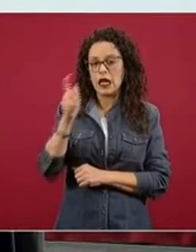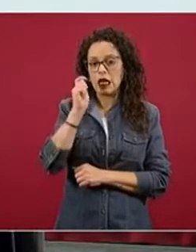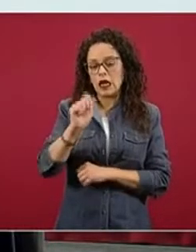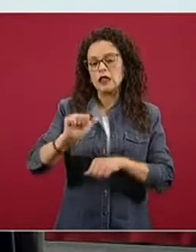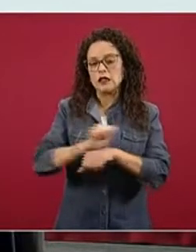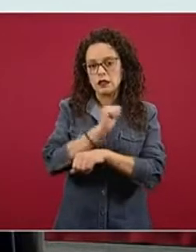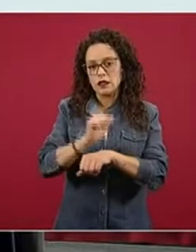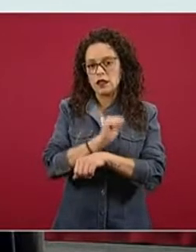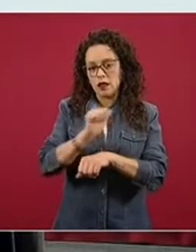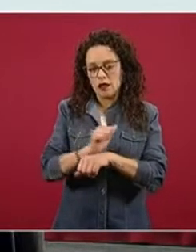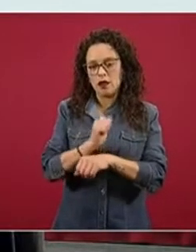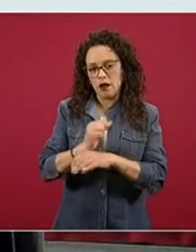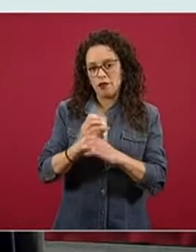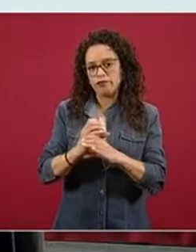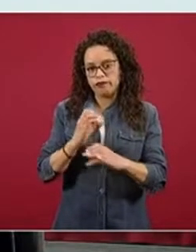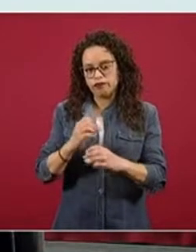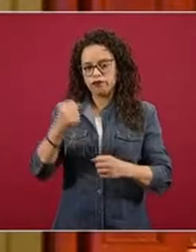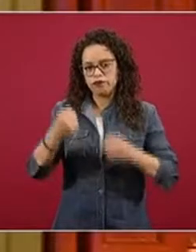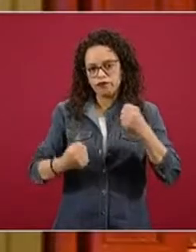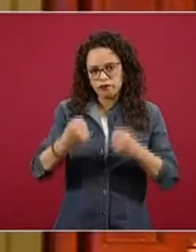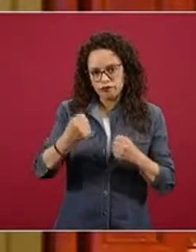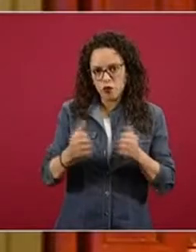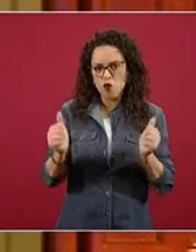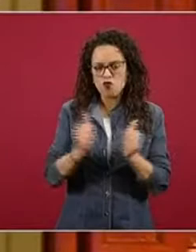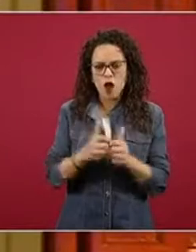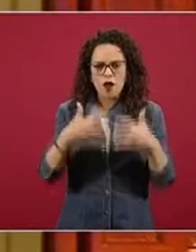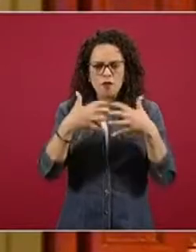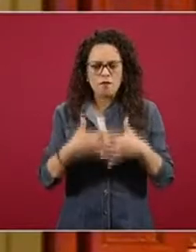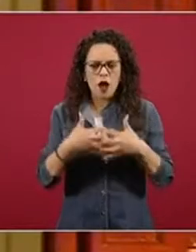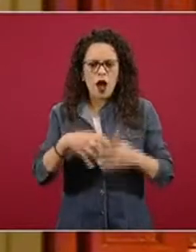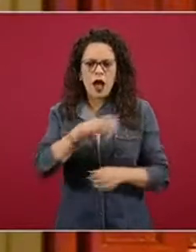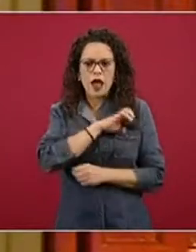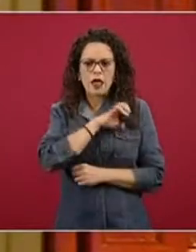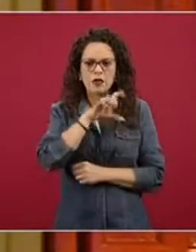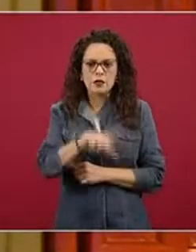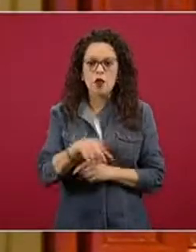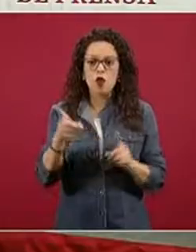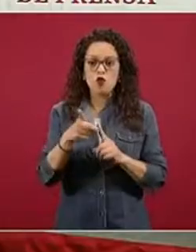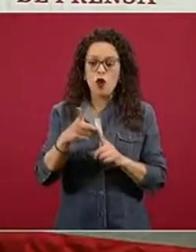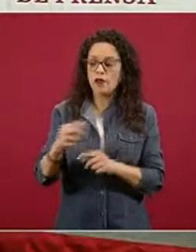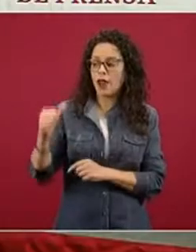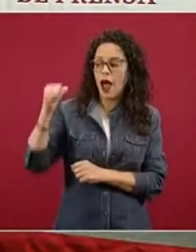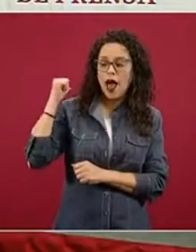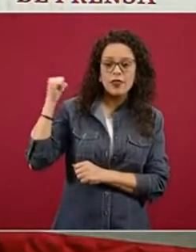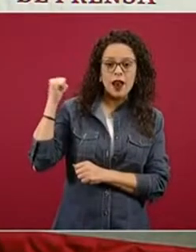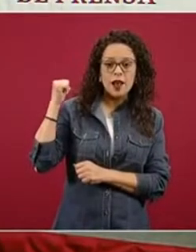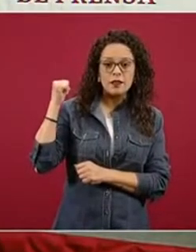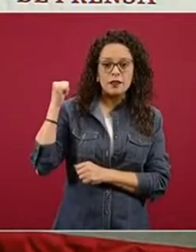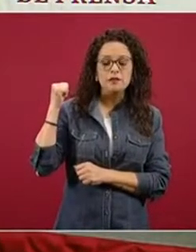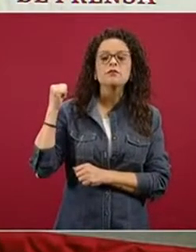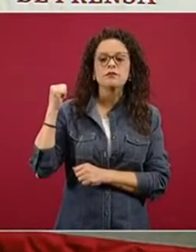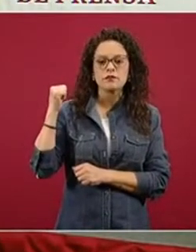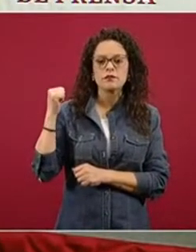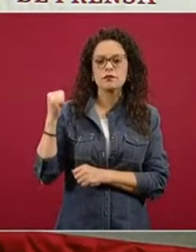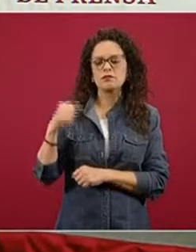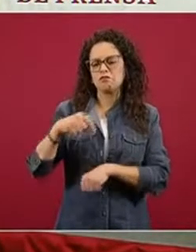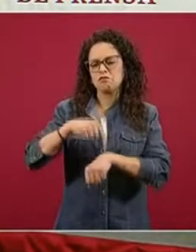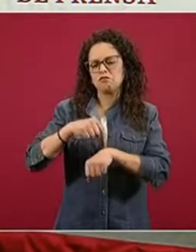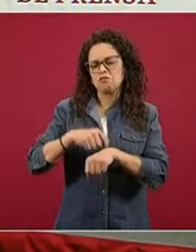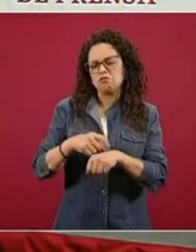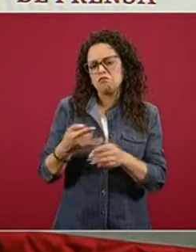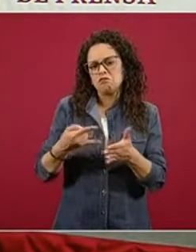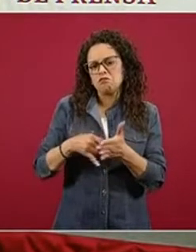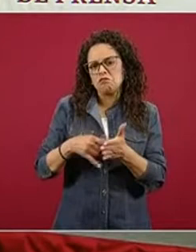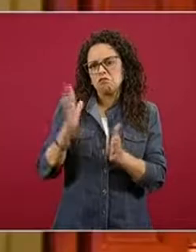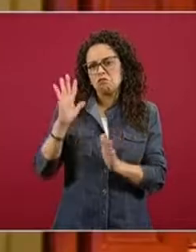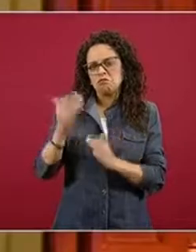camioneta que posee un equipo, una maquinaria especial en la parte trasera que pasa a ciertas horas del día,